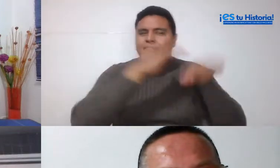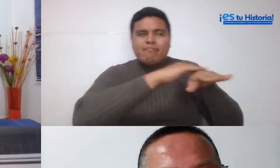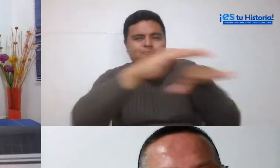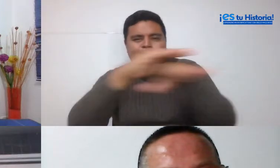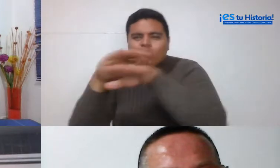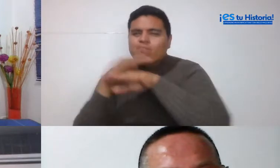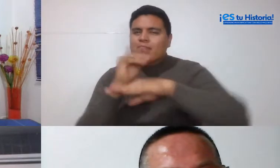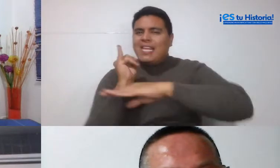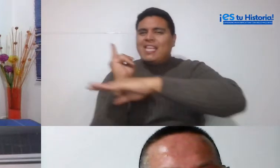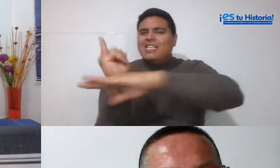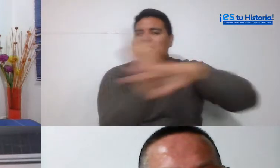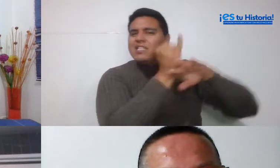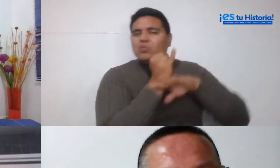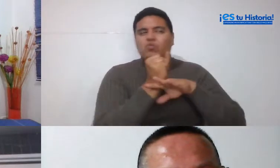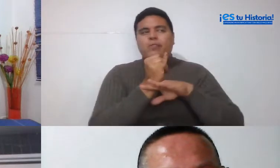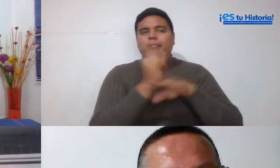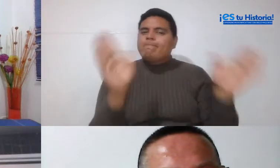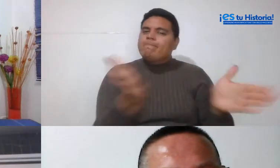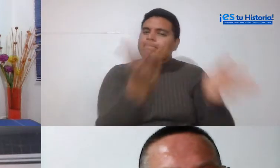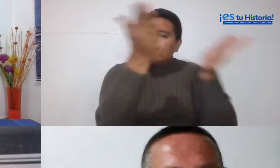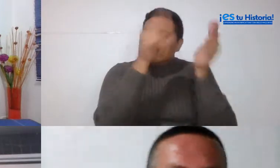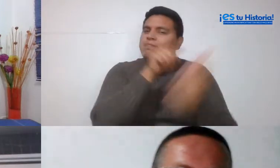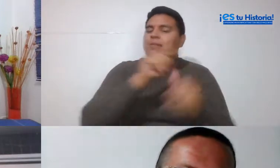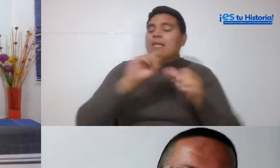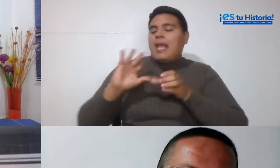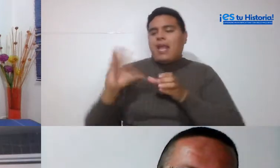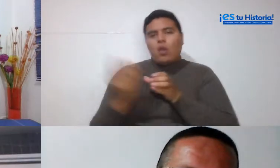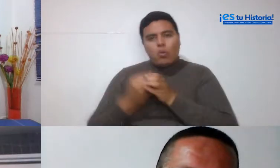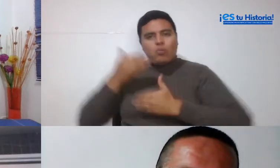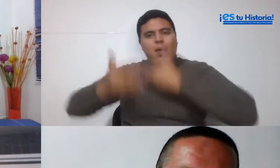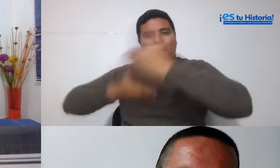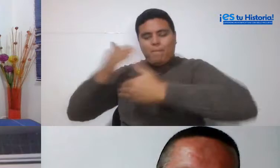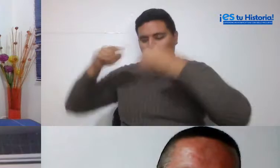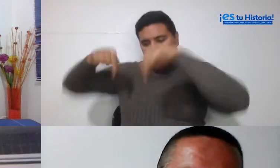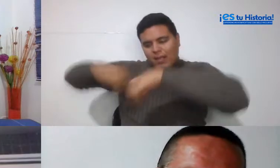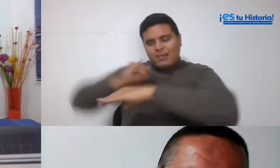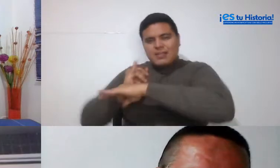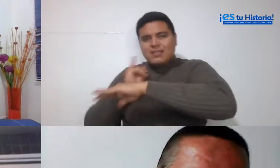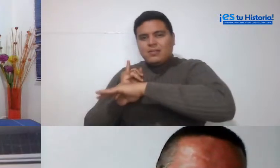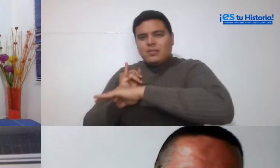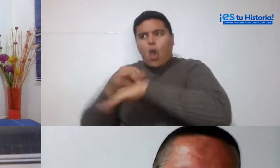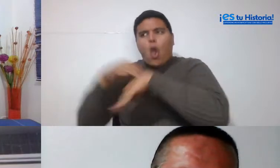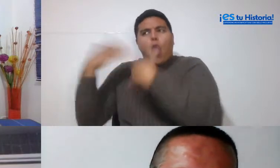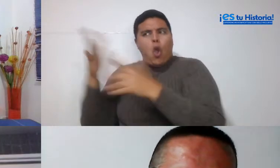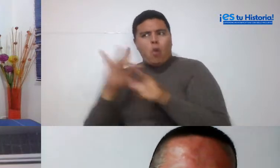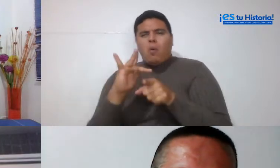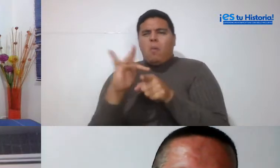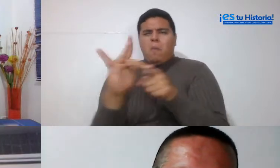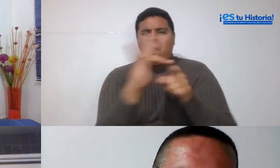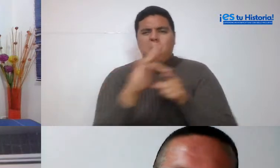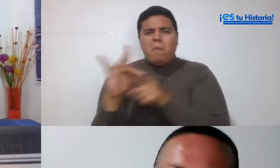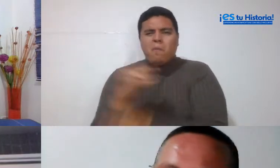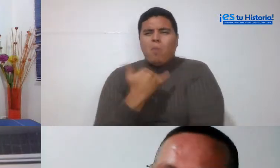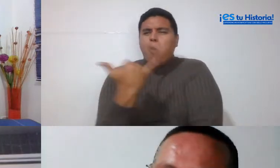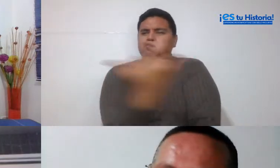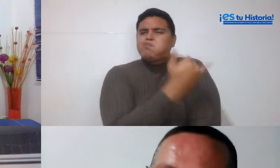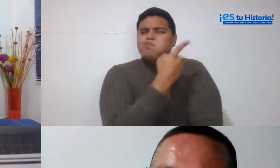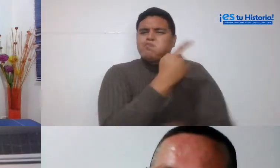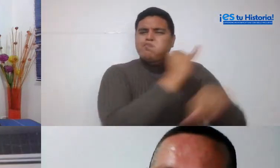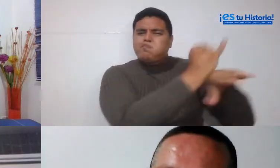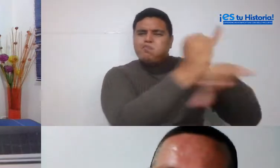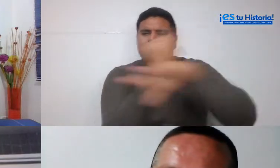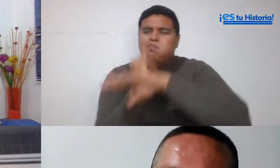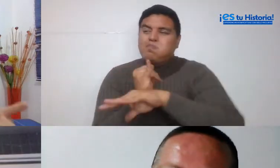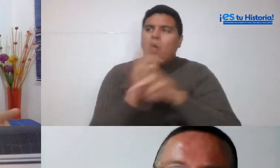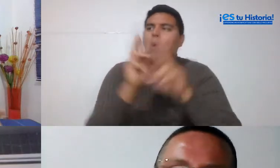que realmente ese proceso que estamos viviendo de educación inclusiva lo llevemos a cabo y aprendamos cada vez más. Y por medio, pues por supuesto, de la Fundación